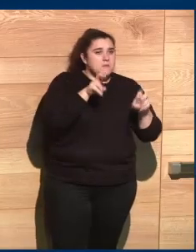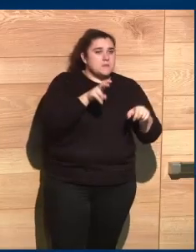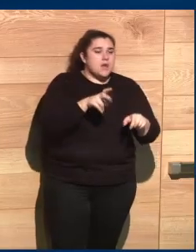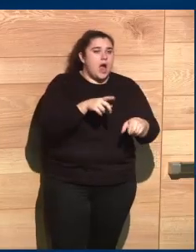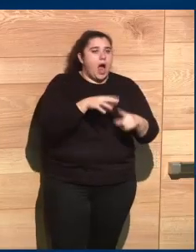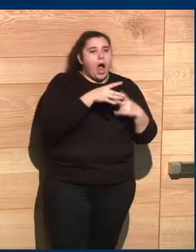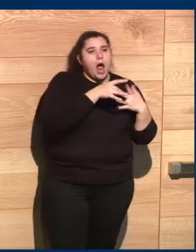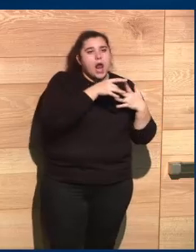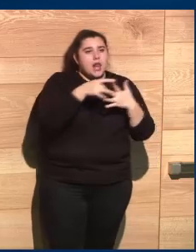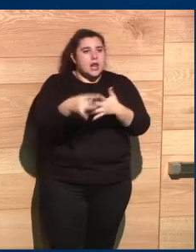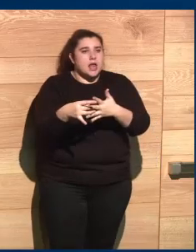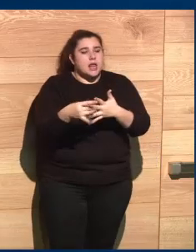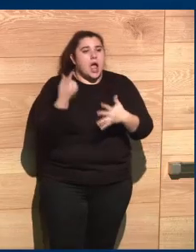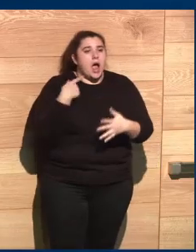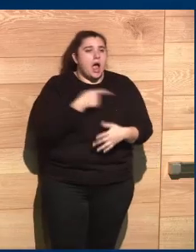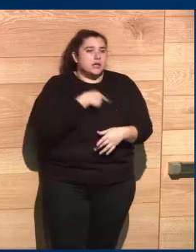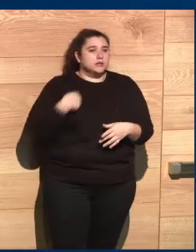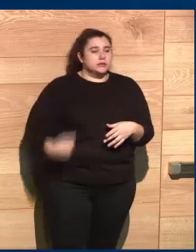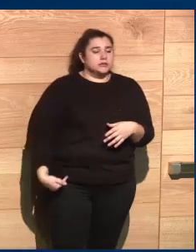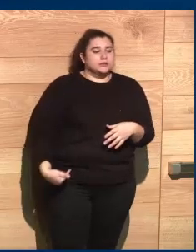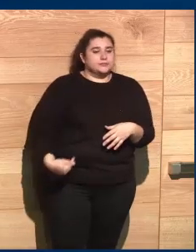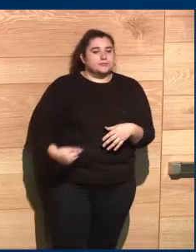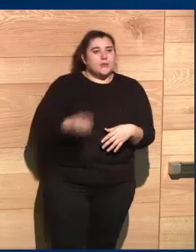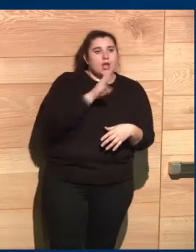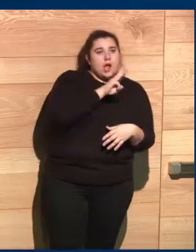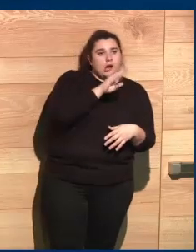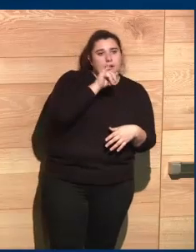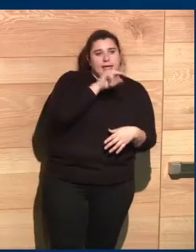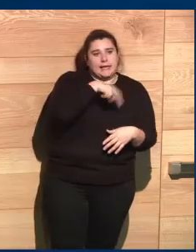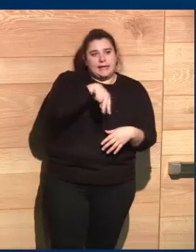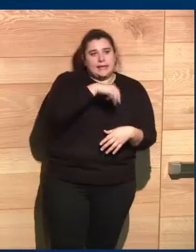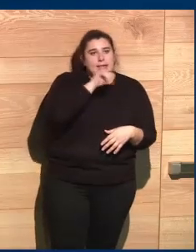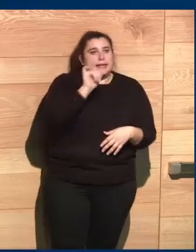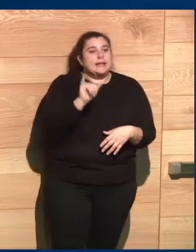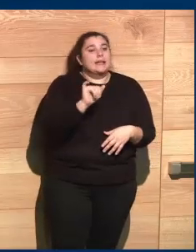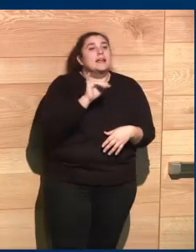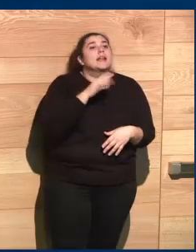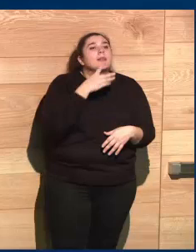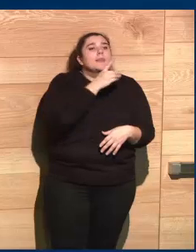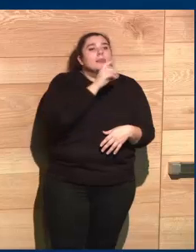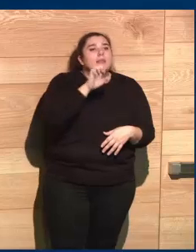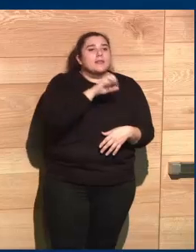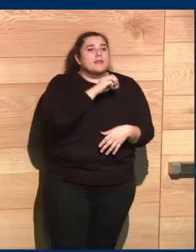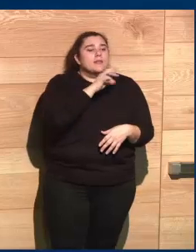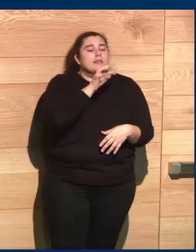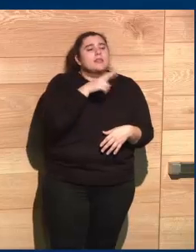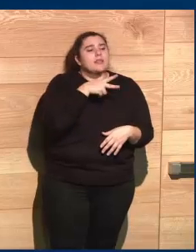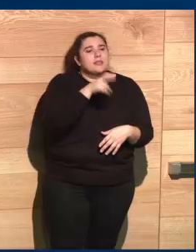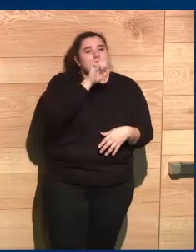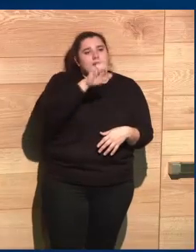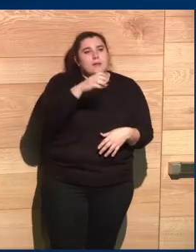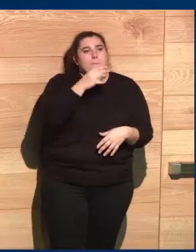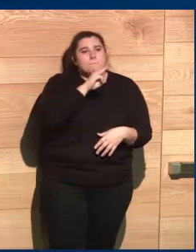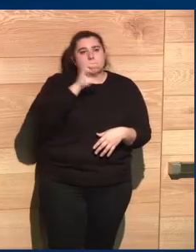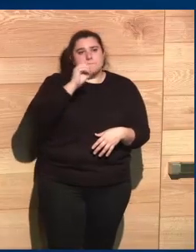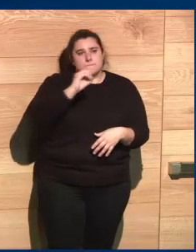y Winnie the Pooh, que sabemos que no le gusta la relación. El videojuego es taiwanés y está distribuido por Steam, con lo